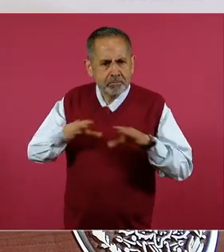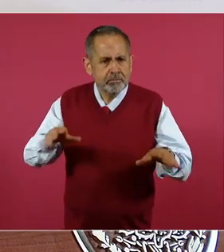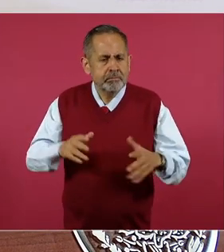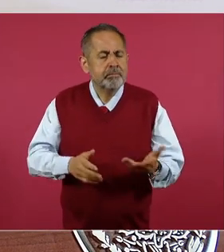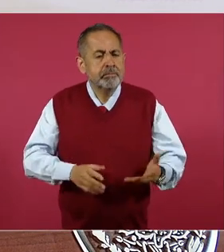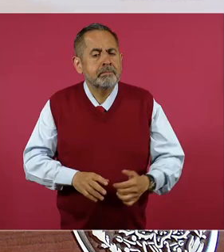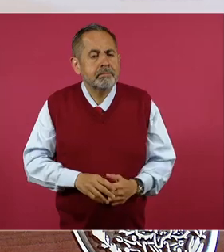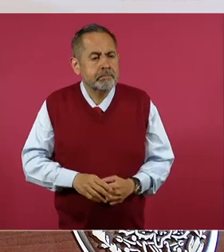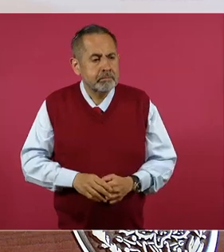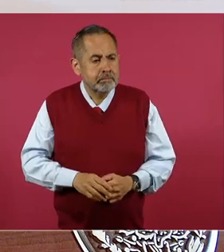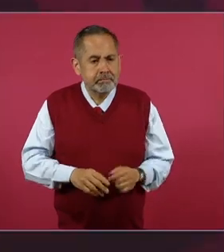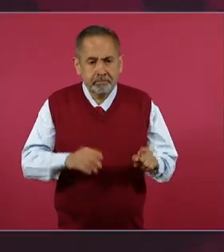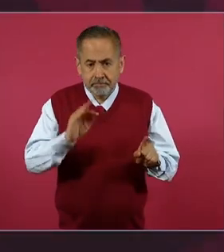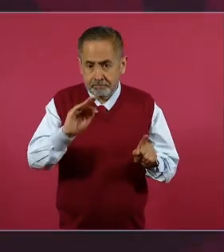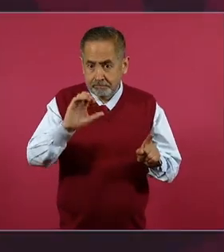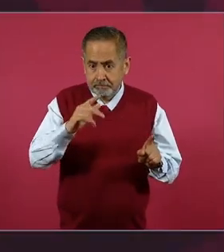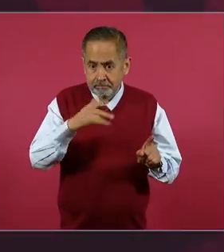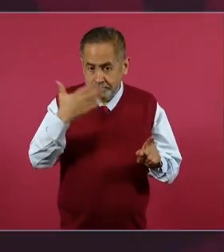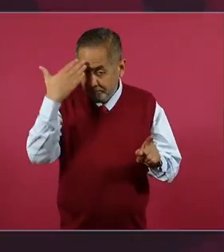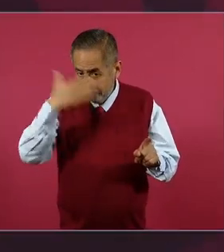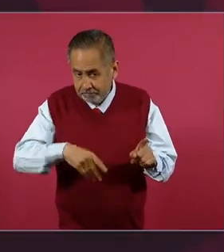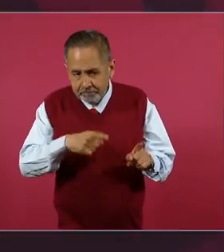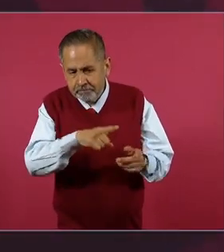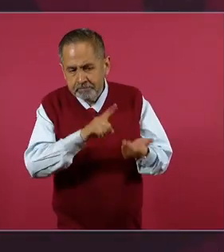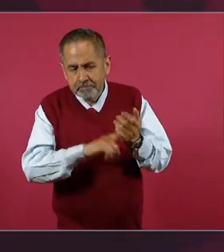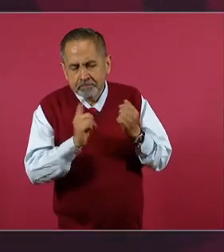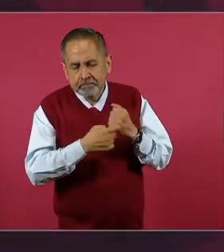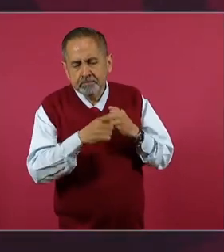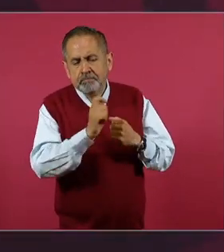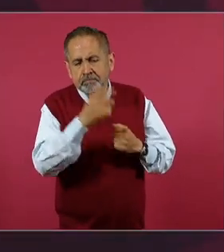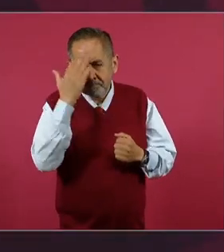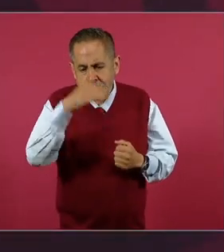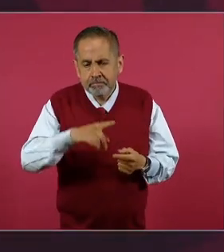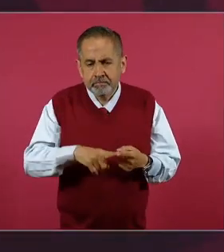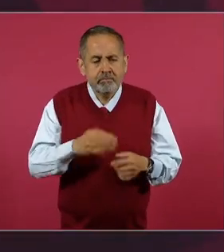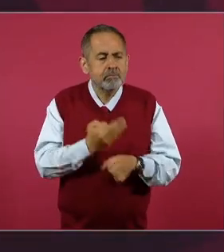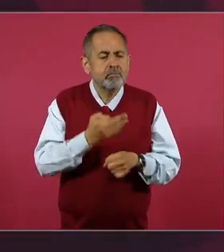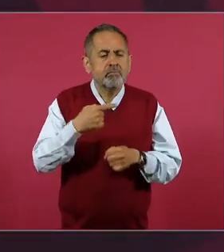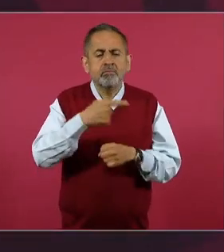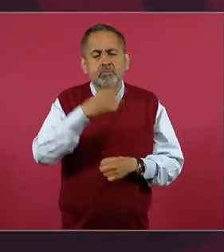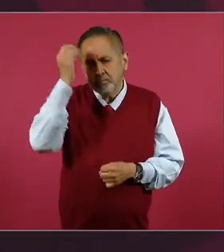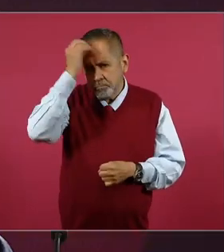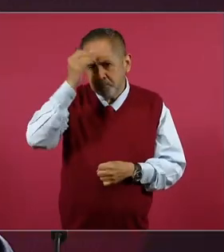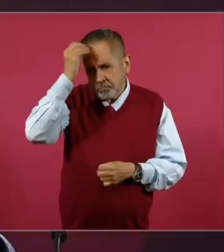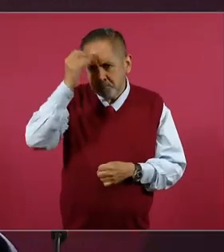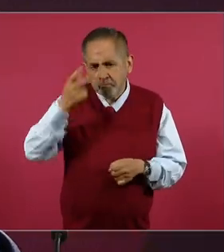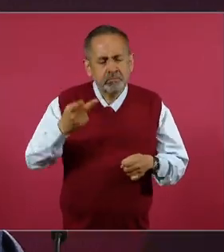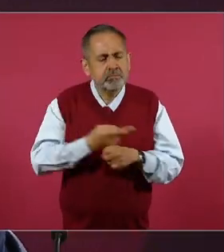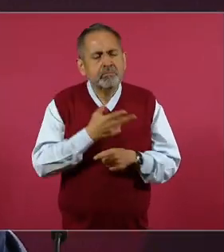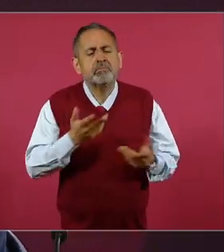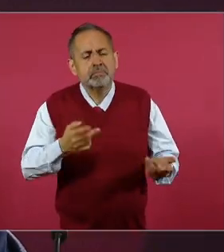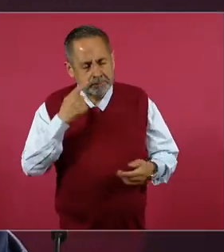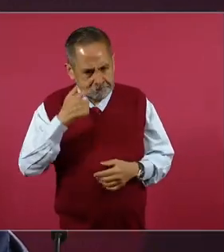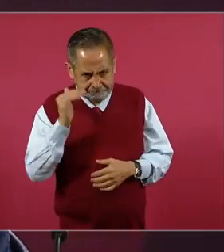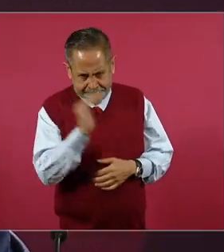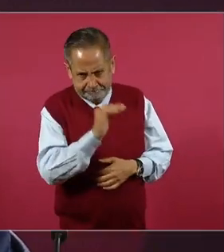Si él sabía, no sabía, qué opinión tiene de lo que está pasando,